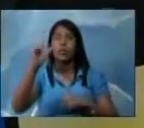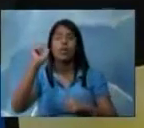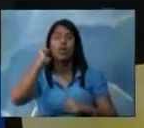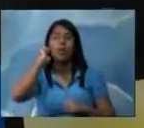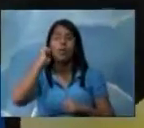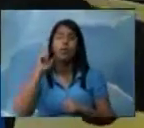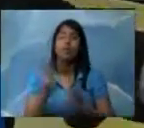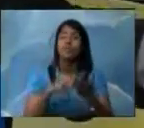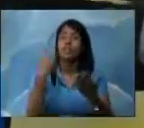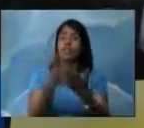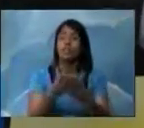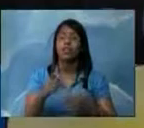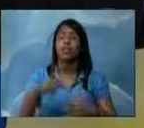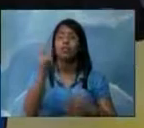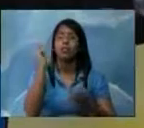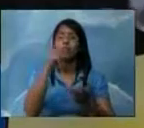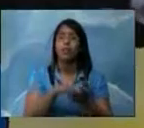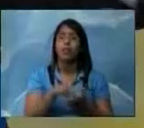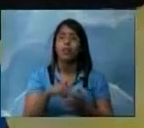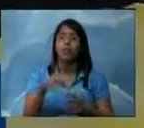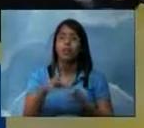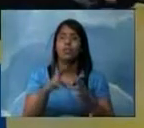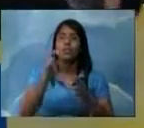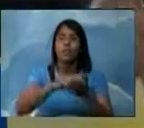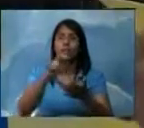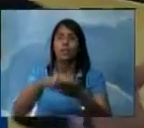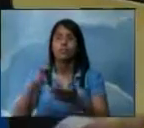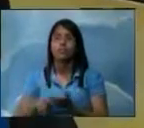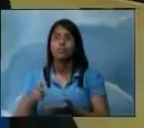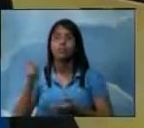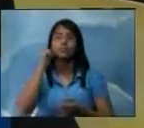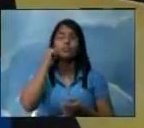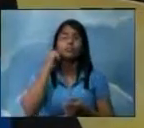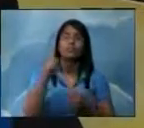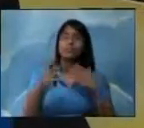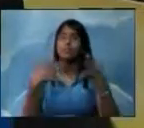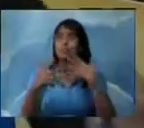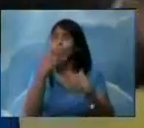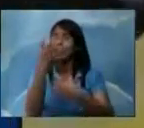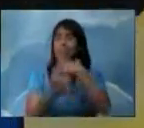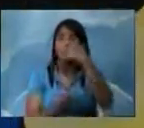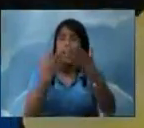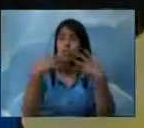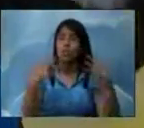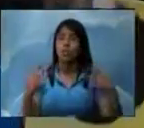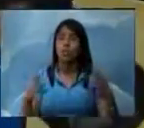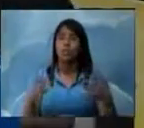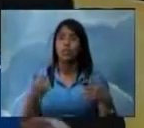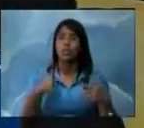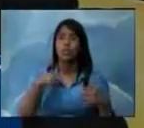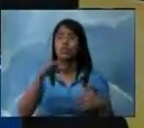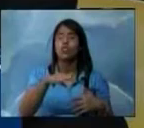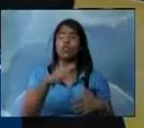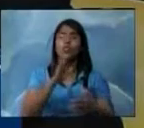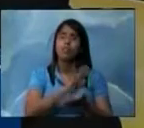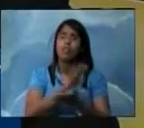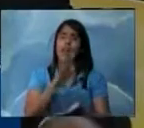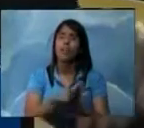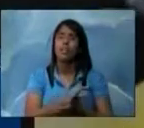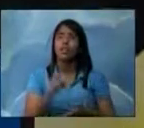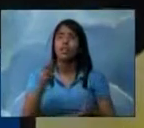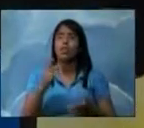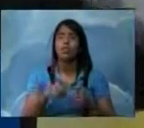mujeres se desmayaban. Y cuando fui bajando las escaleras, mujeres, crisis nerviosa. Y yo tranquilo, y yo